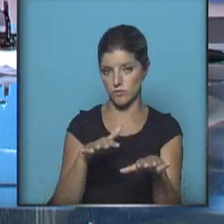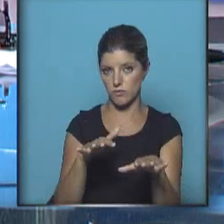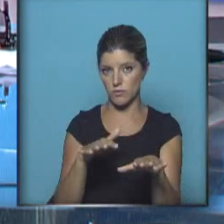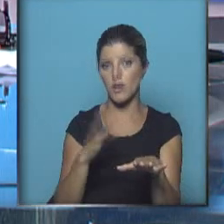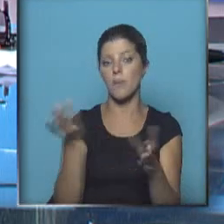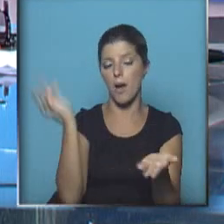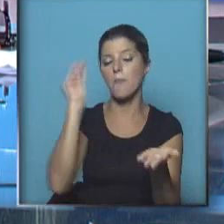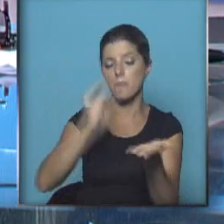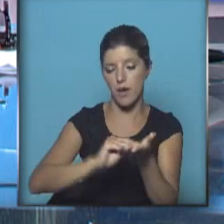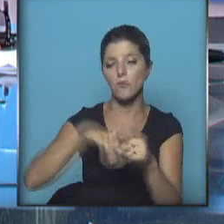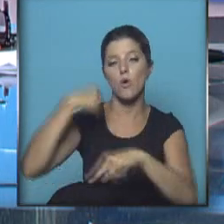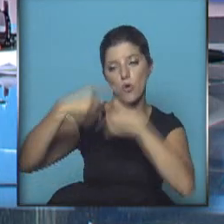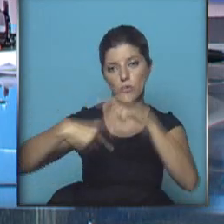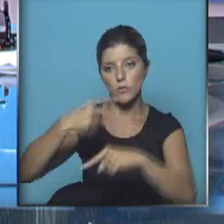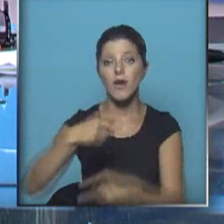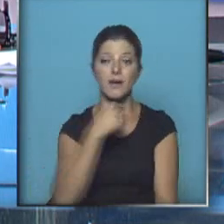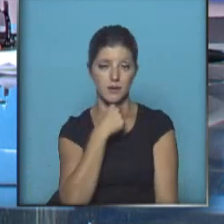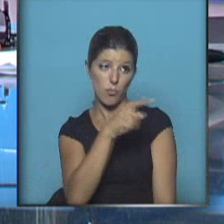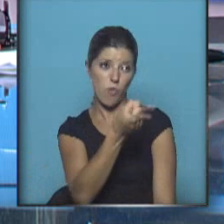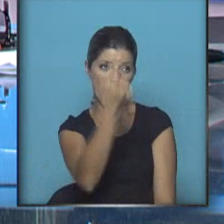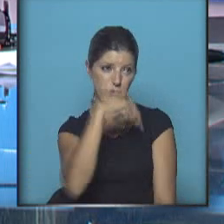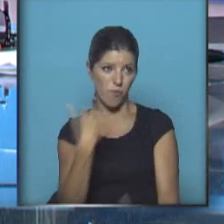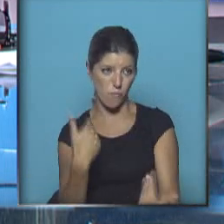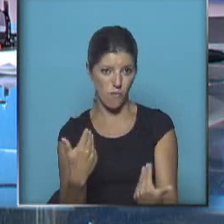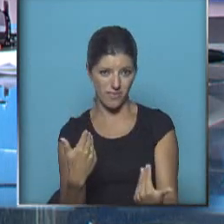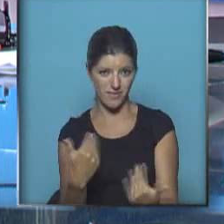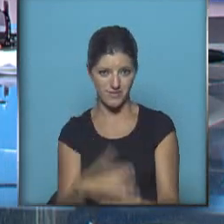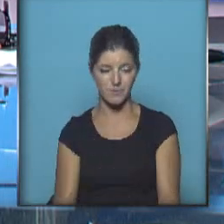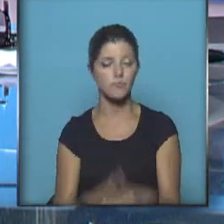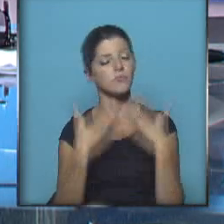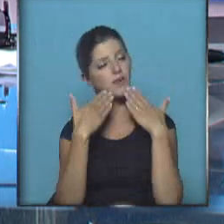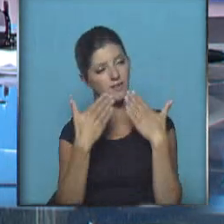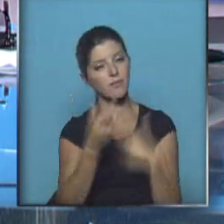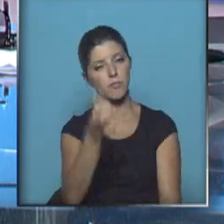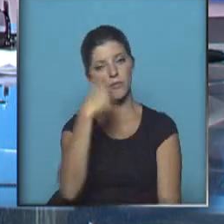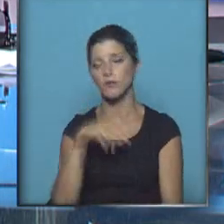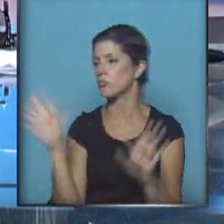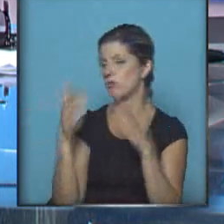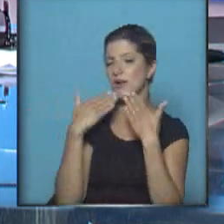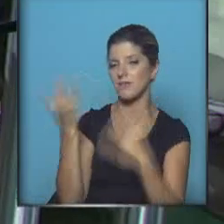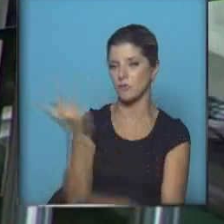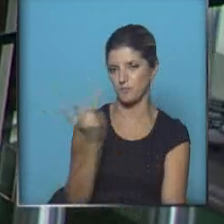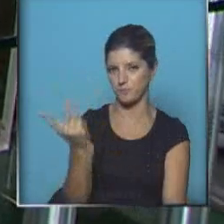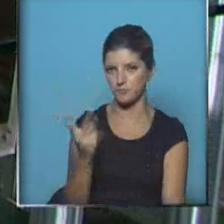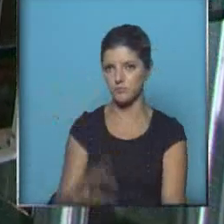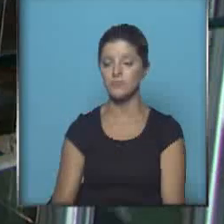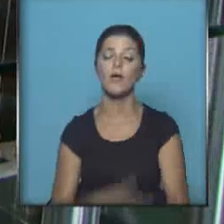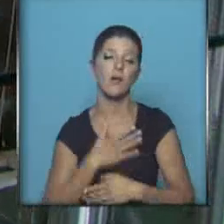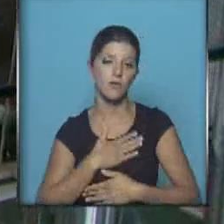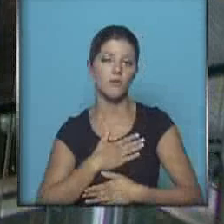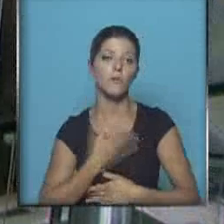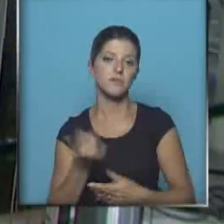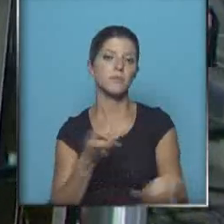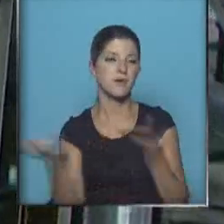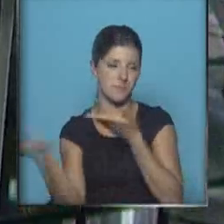que va a dar para mucho. Nos gustaría contar con vos la próxima. Muchas gracias por haber venido. No, gracias a ustedes. Bueno, el placer de siempre recibir a